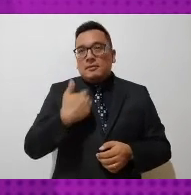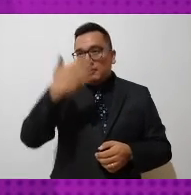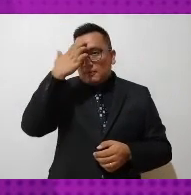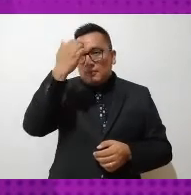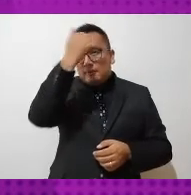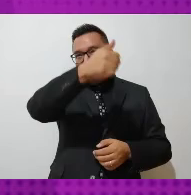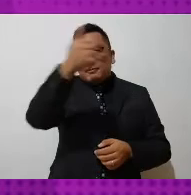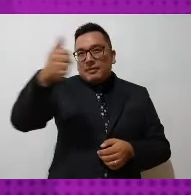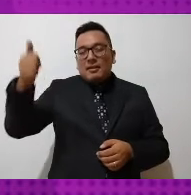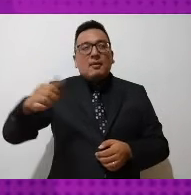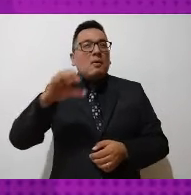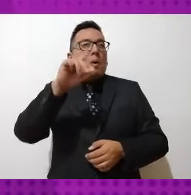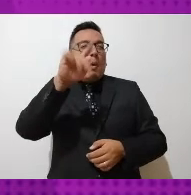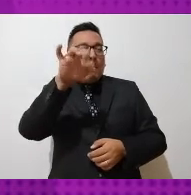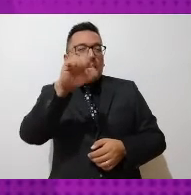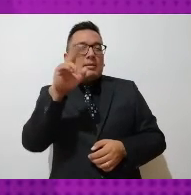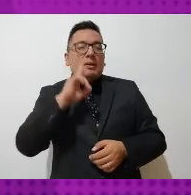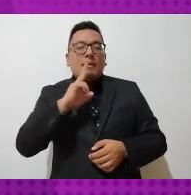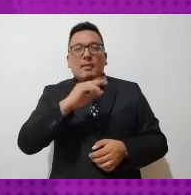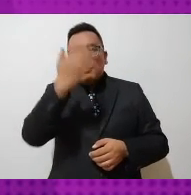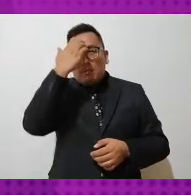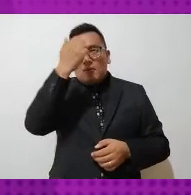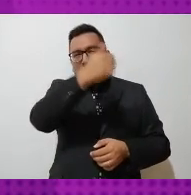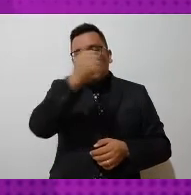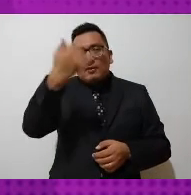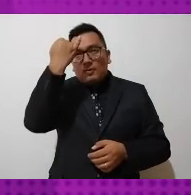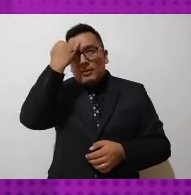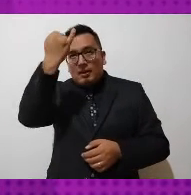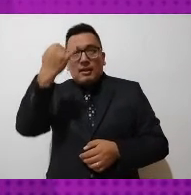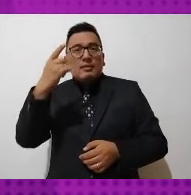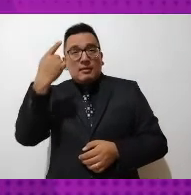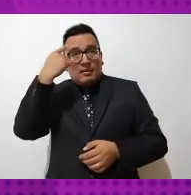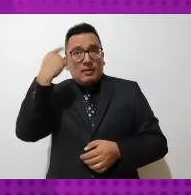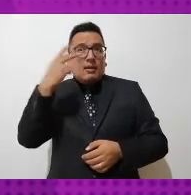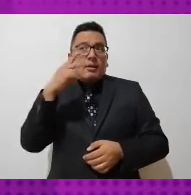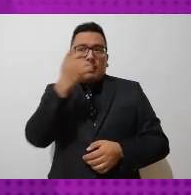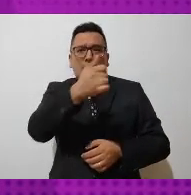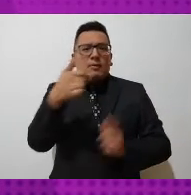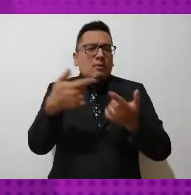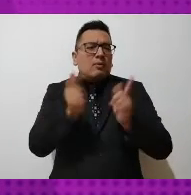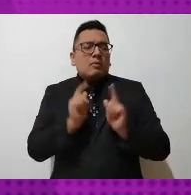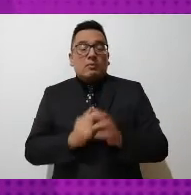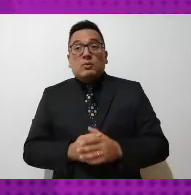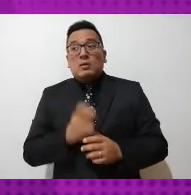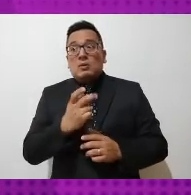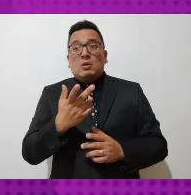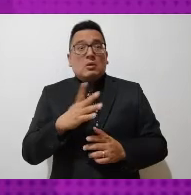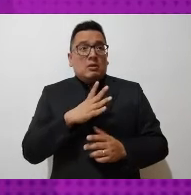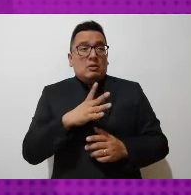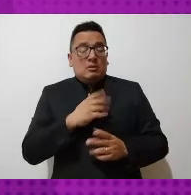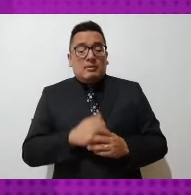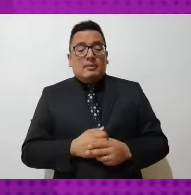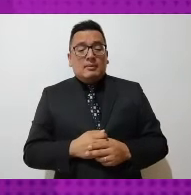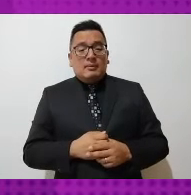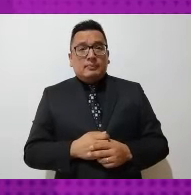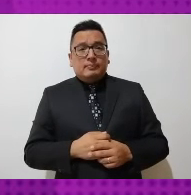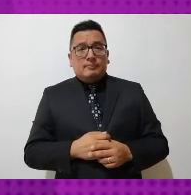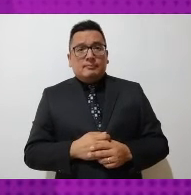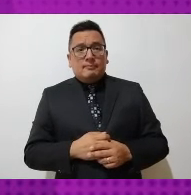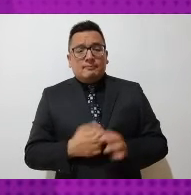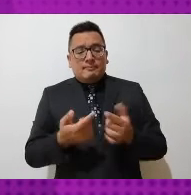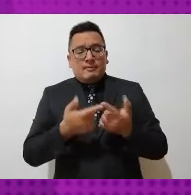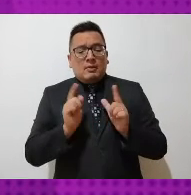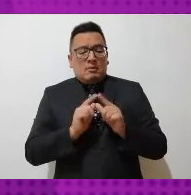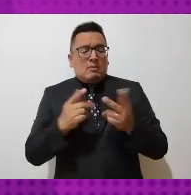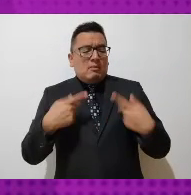valorar cuáles son las necesidades y cuál es la cosmovisión de estos grupos. No va a ser la misma visión el